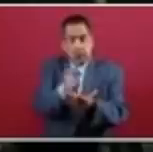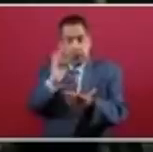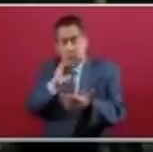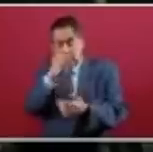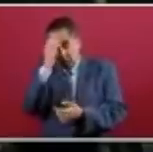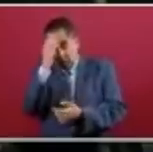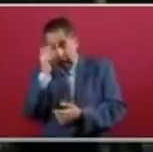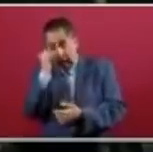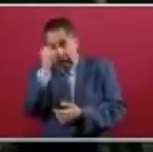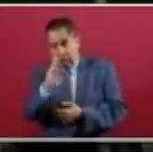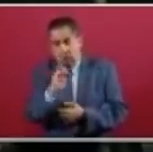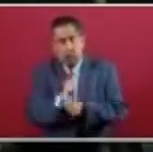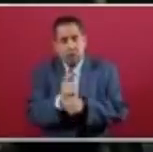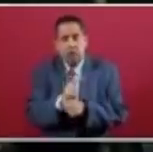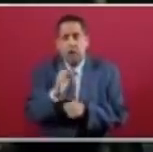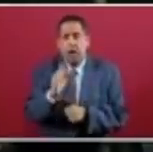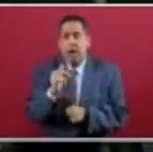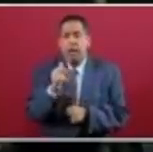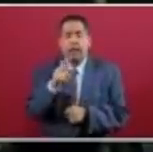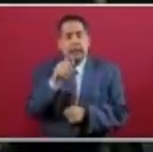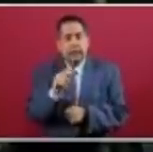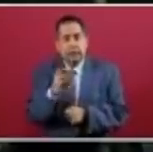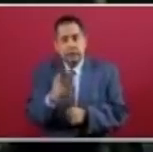tenga conocimiento, licenciado Bartlett.